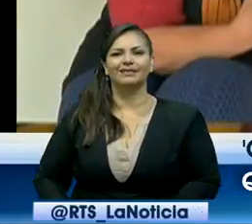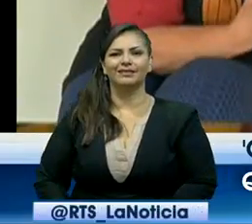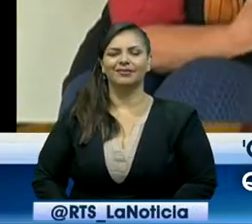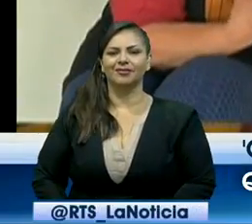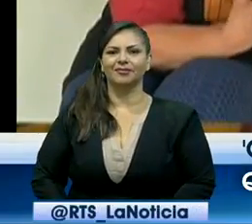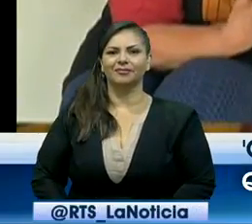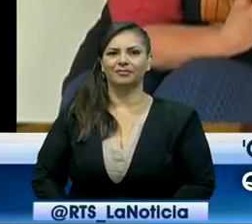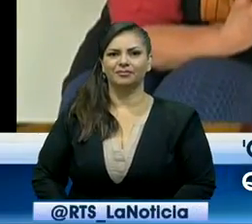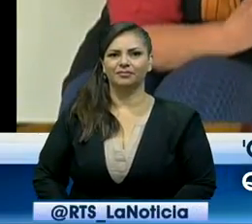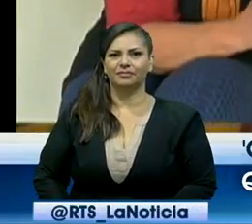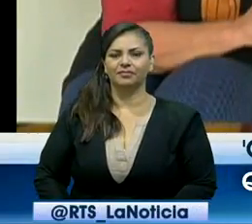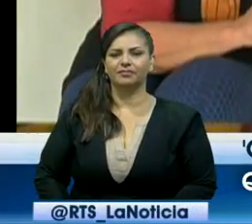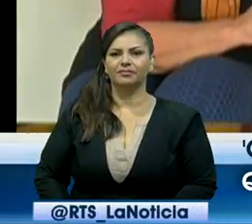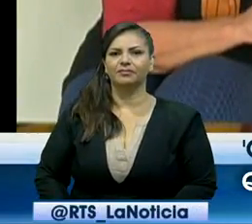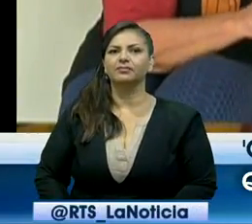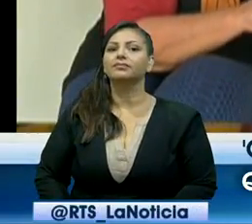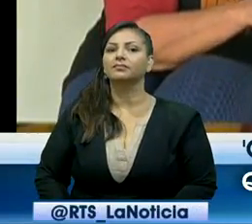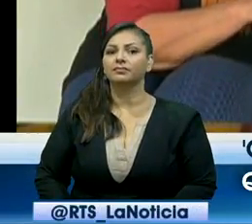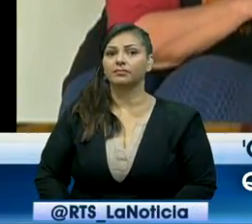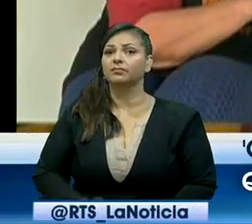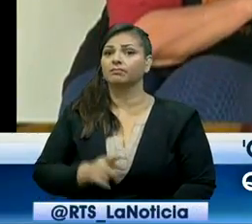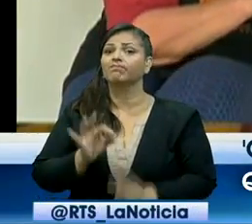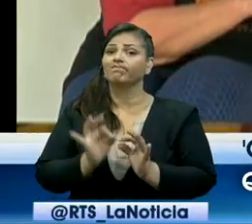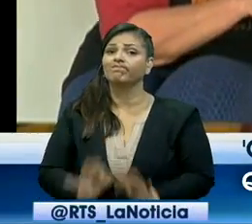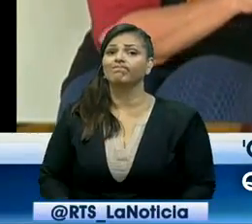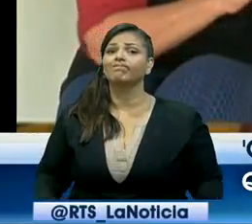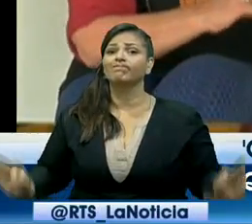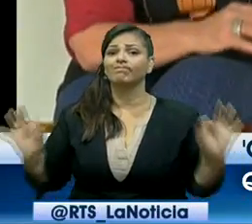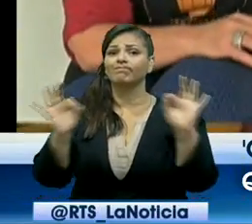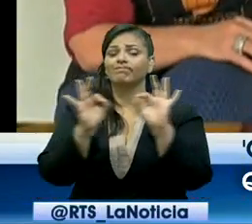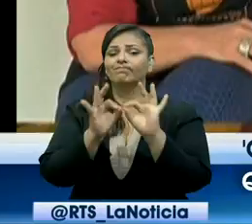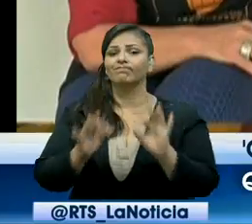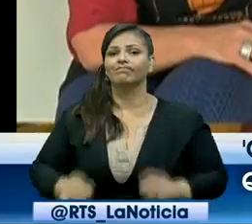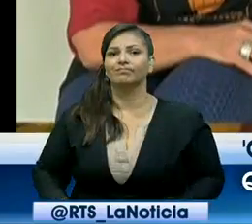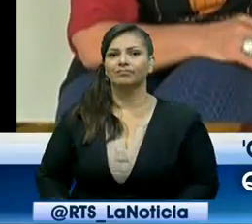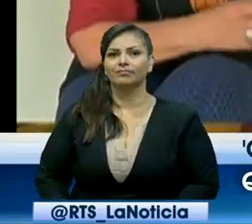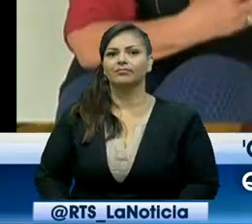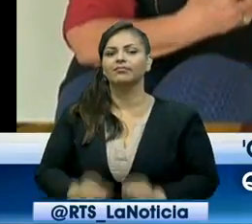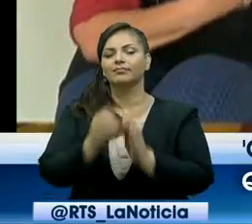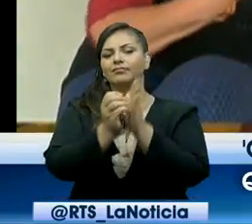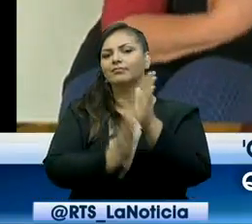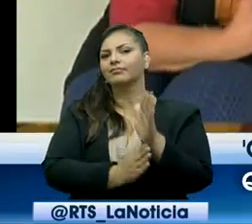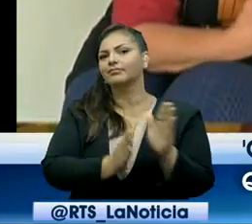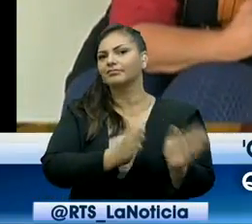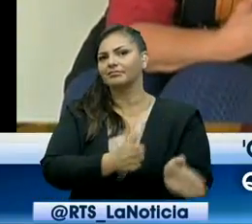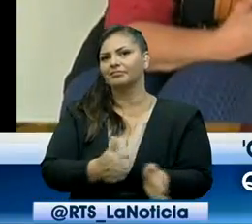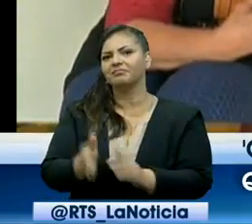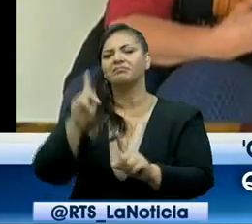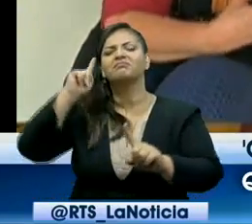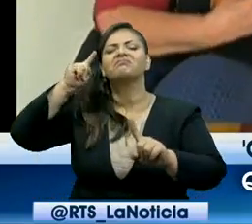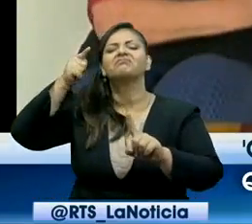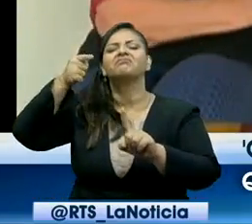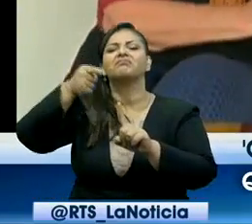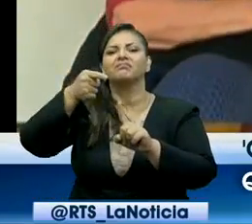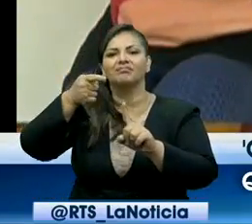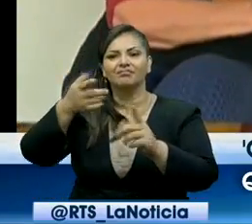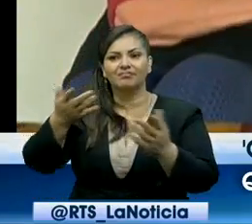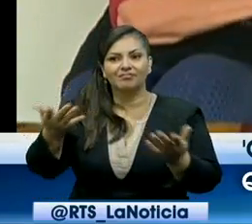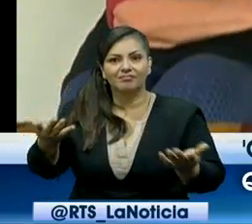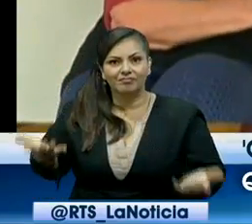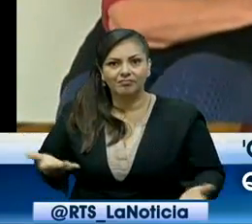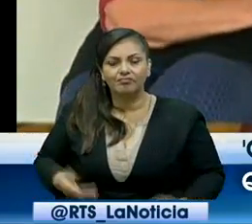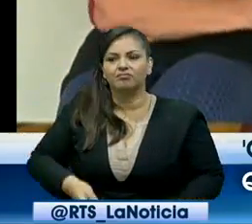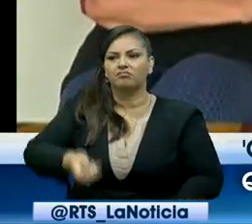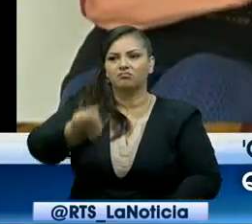potencialmente importancia para nosotros entonces este proyecto justamente va hacia allá no solamente